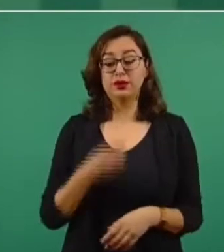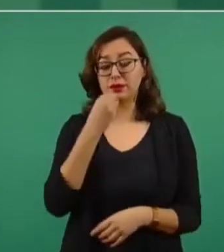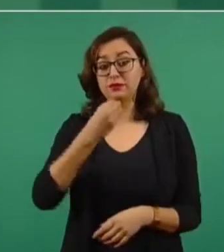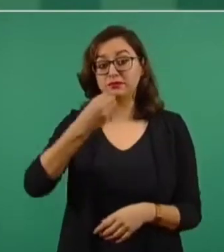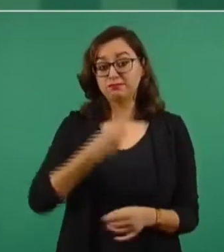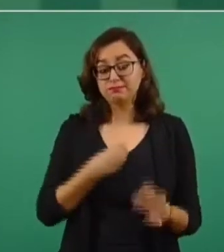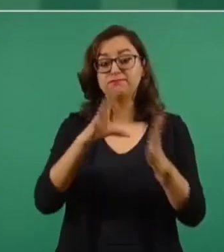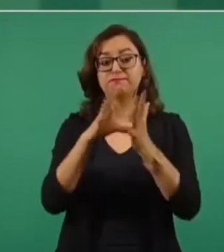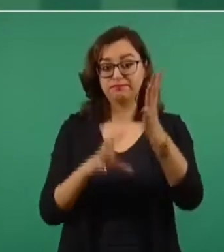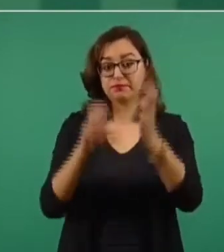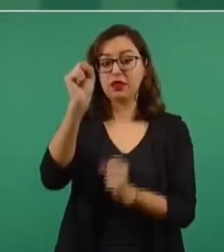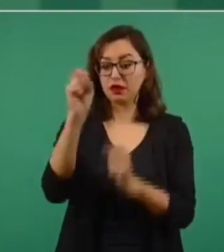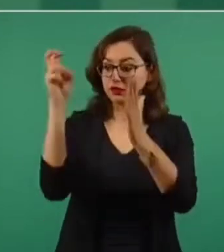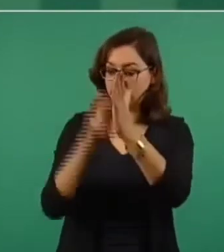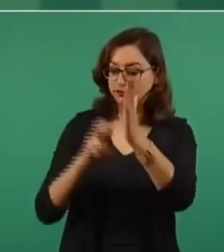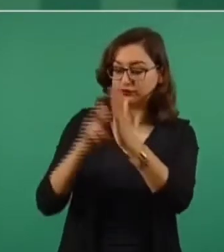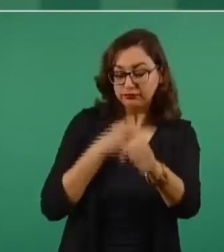constitucional.